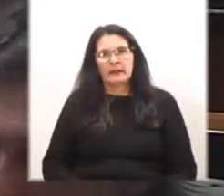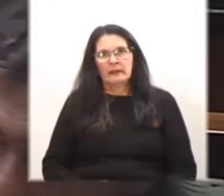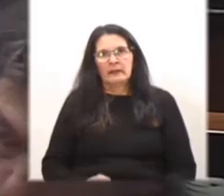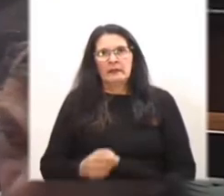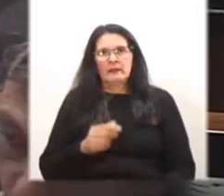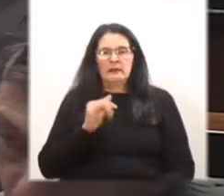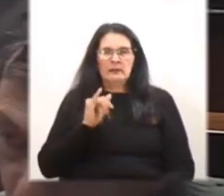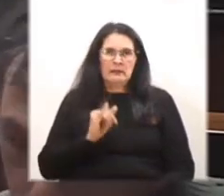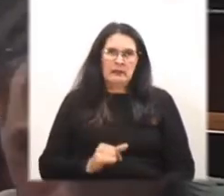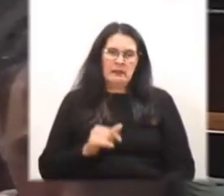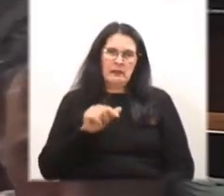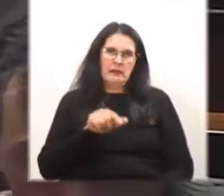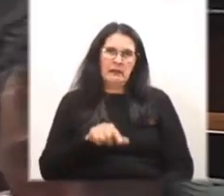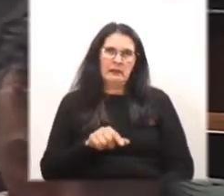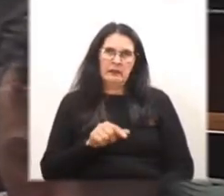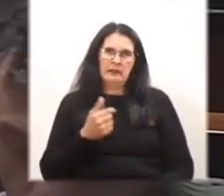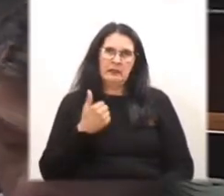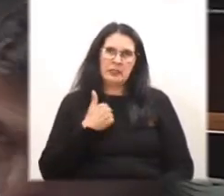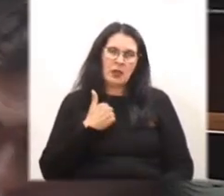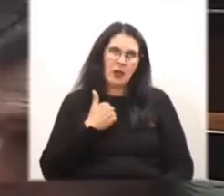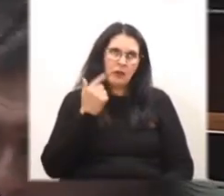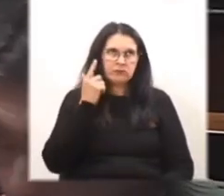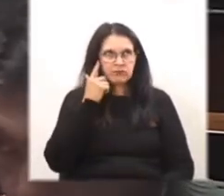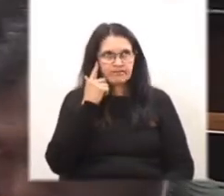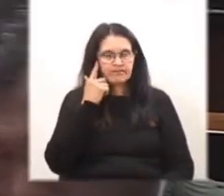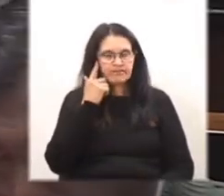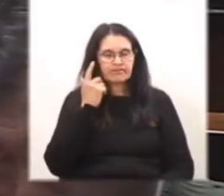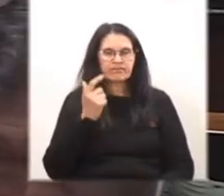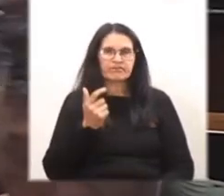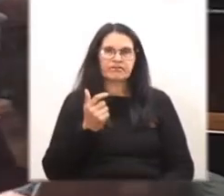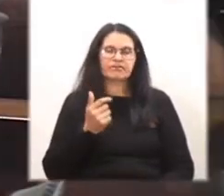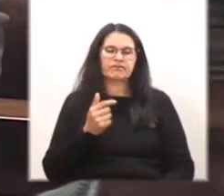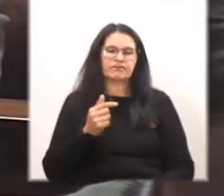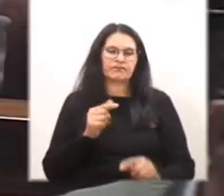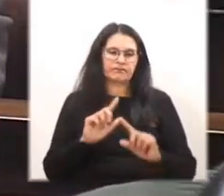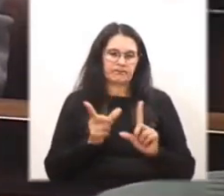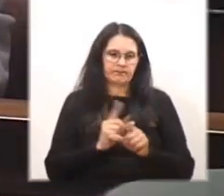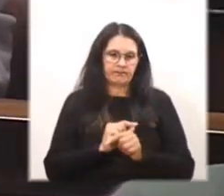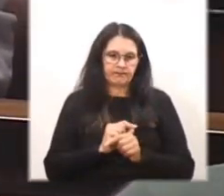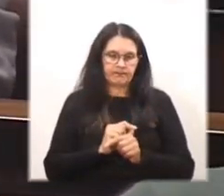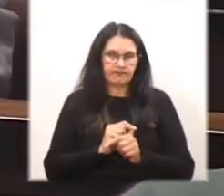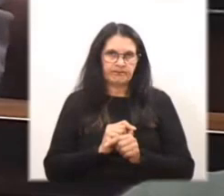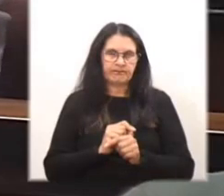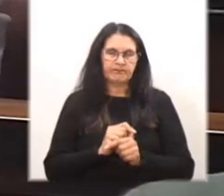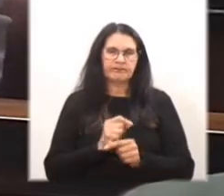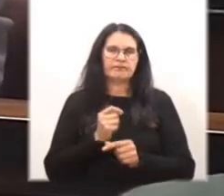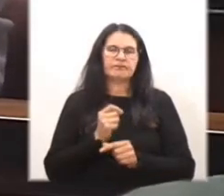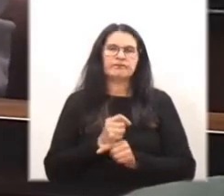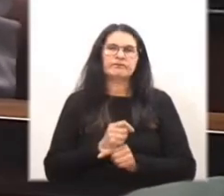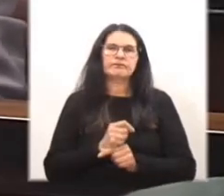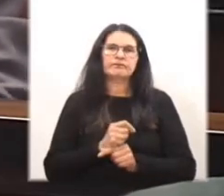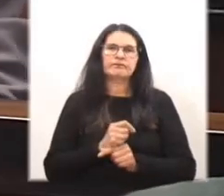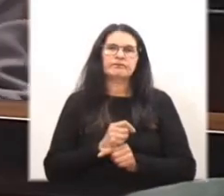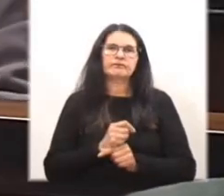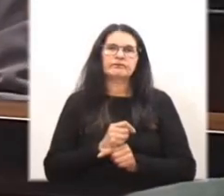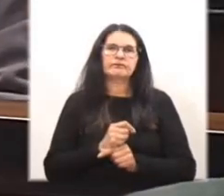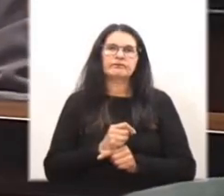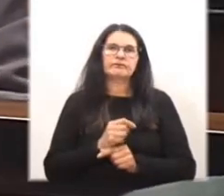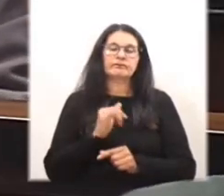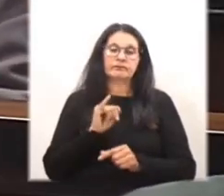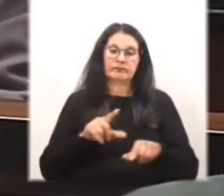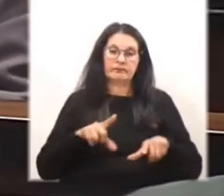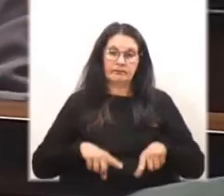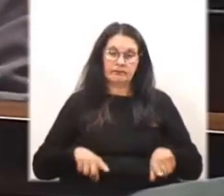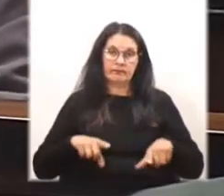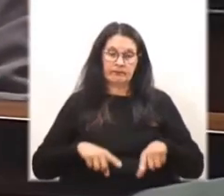Por tanto, señor presidente, yo me permito concluir que el